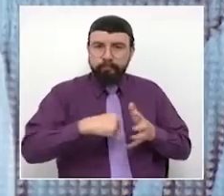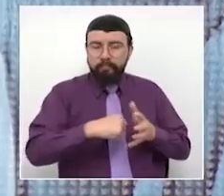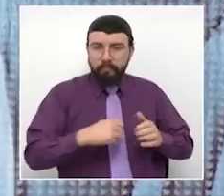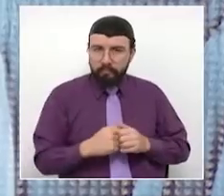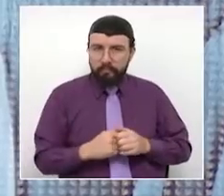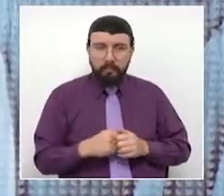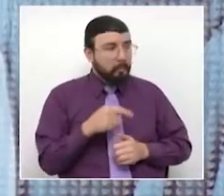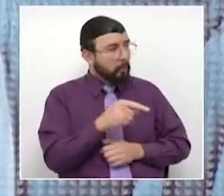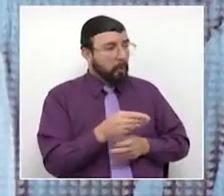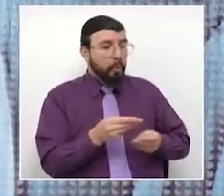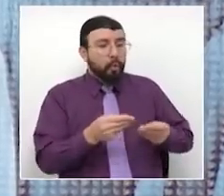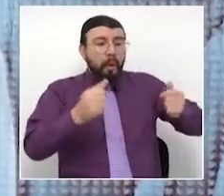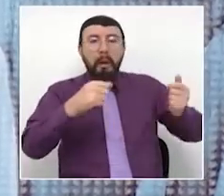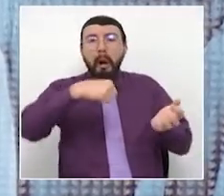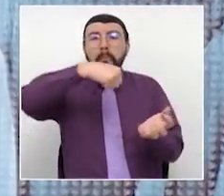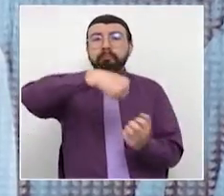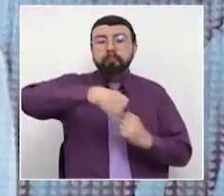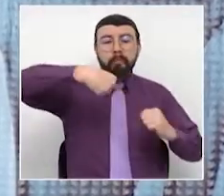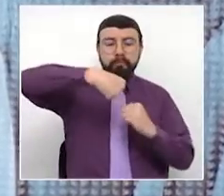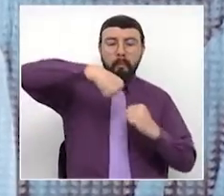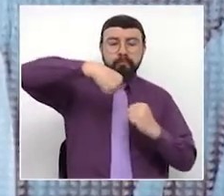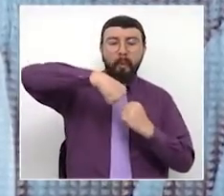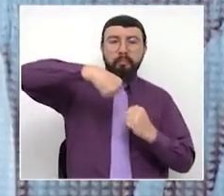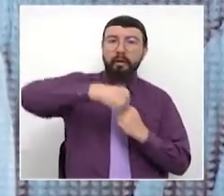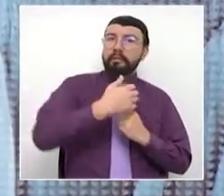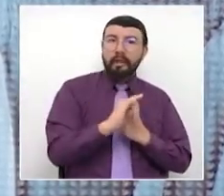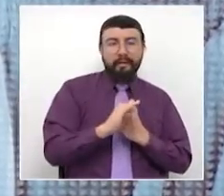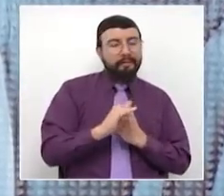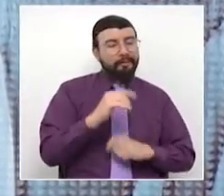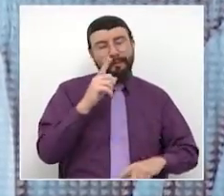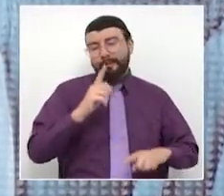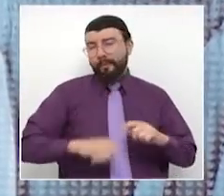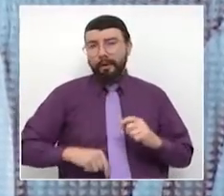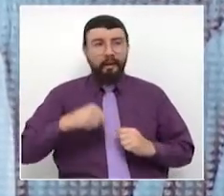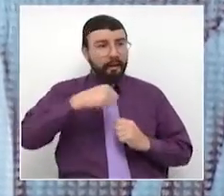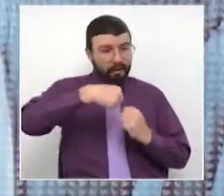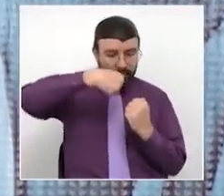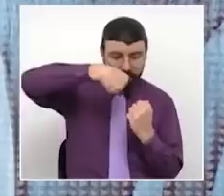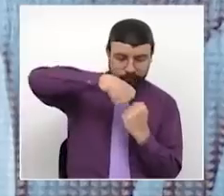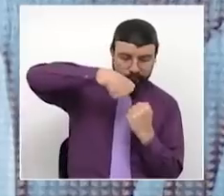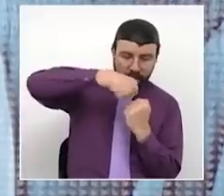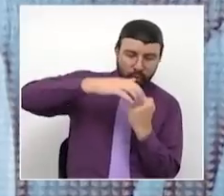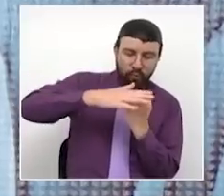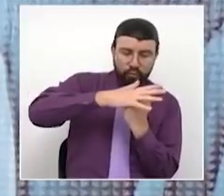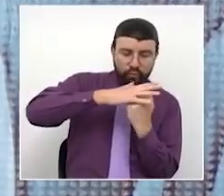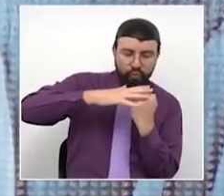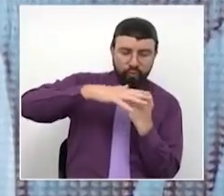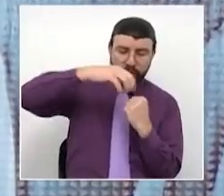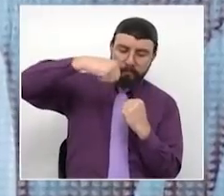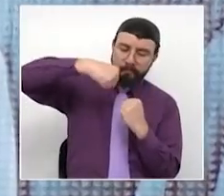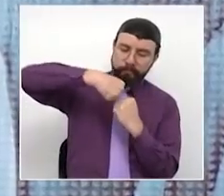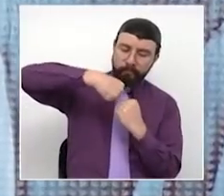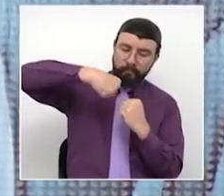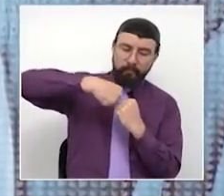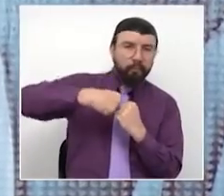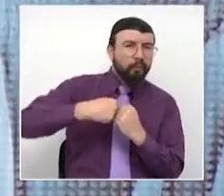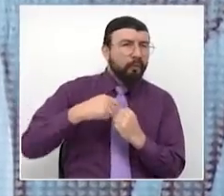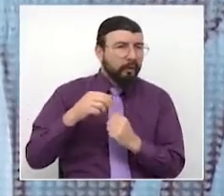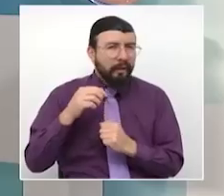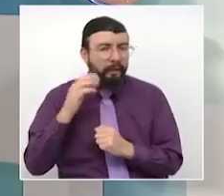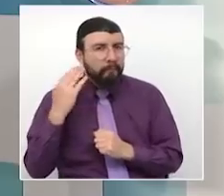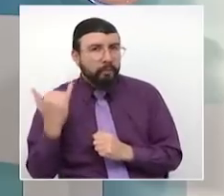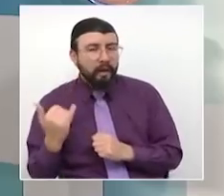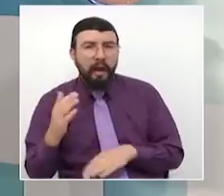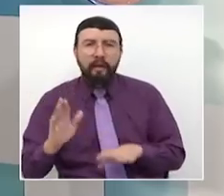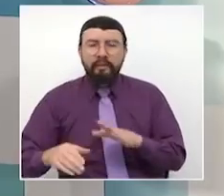estos cauchitos acá, estas laminillas y cartílagos. No, esto hay que fijar. Ustedes escuchan en un partido de fútbol